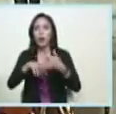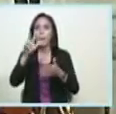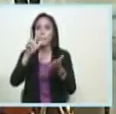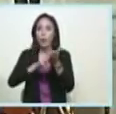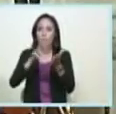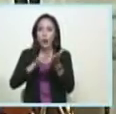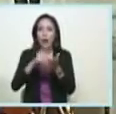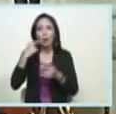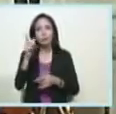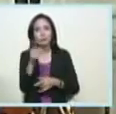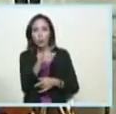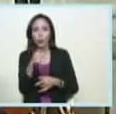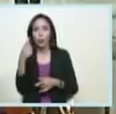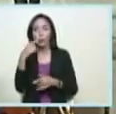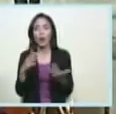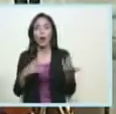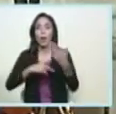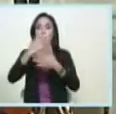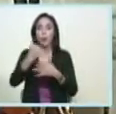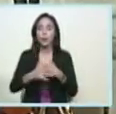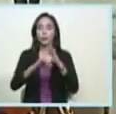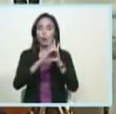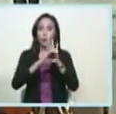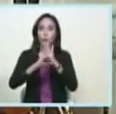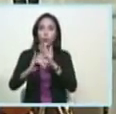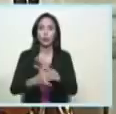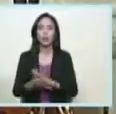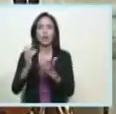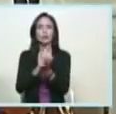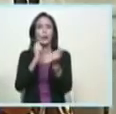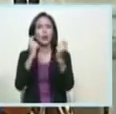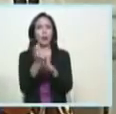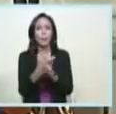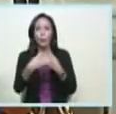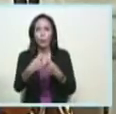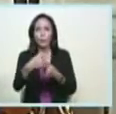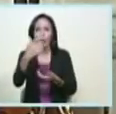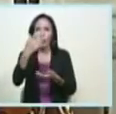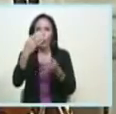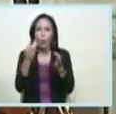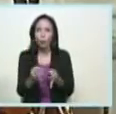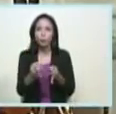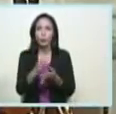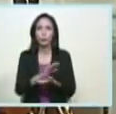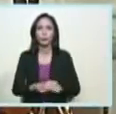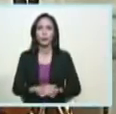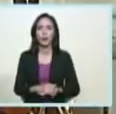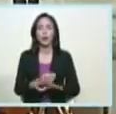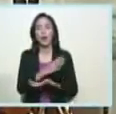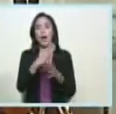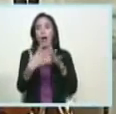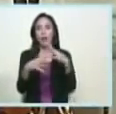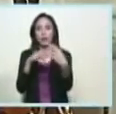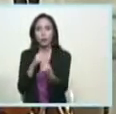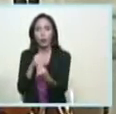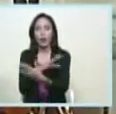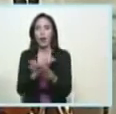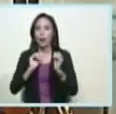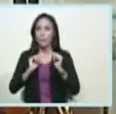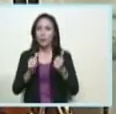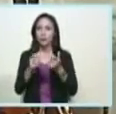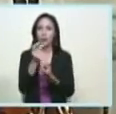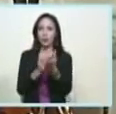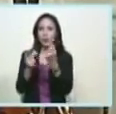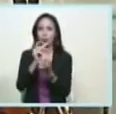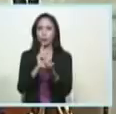proyecto constituyente sobre ilícitos cambiarios ajustadas a las políticas del nuevo comienzo